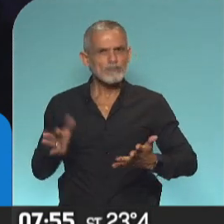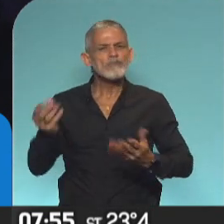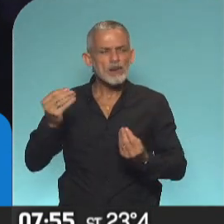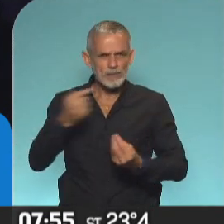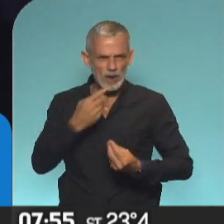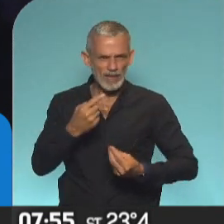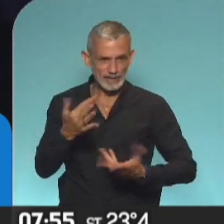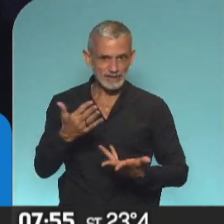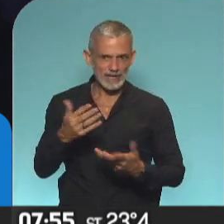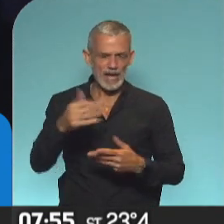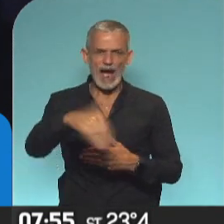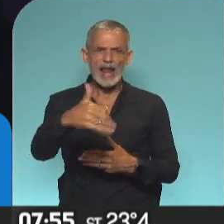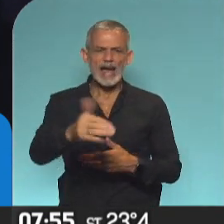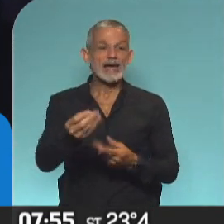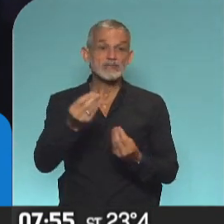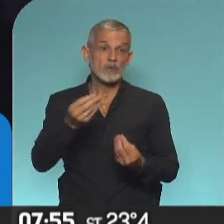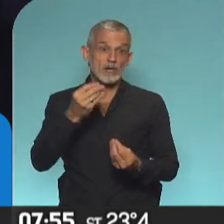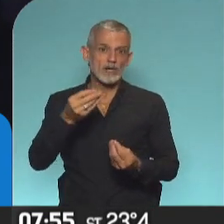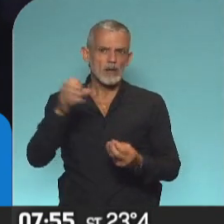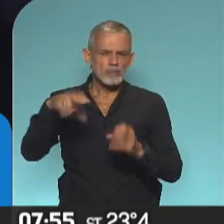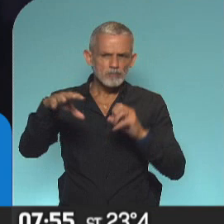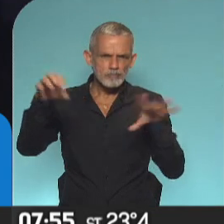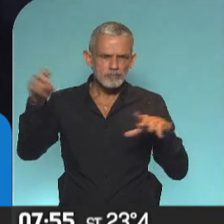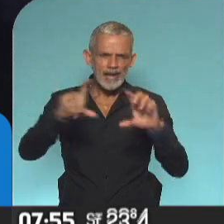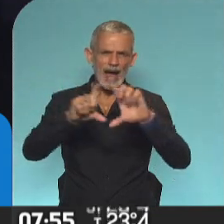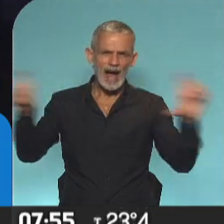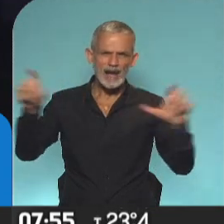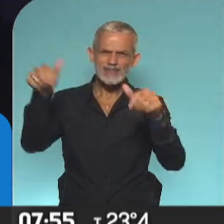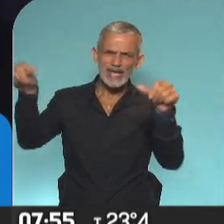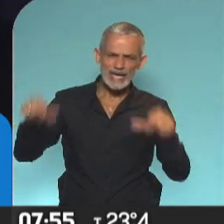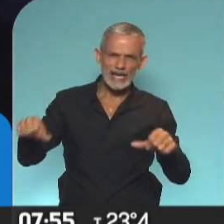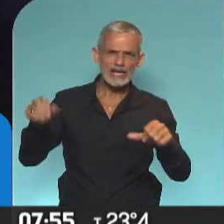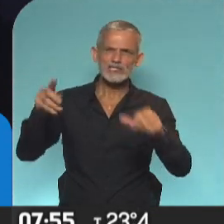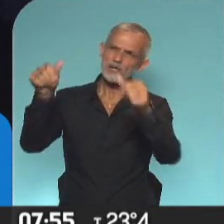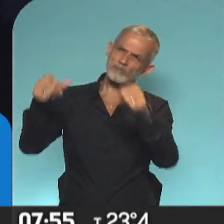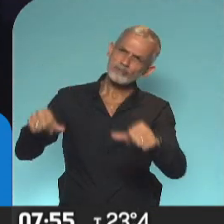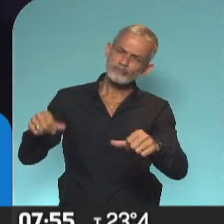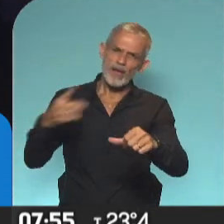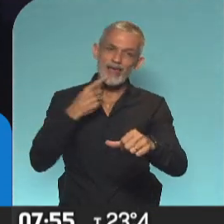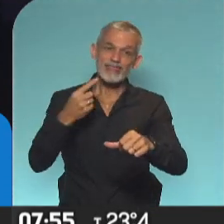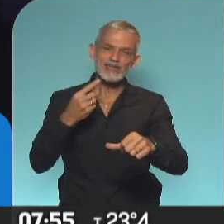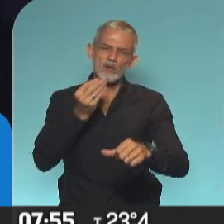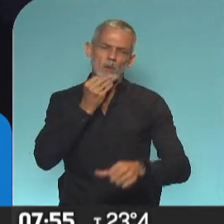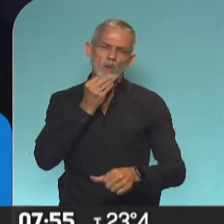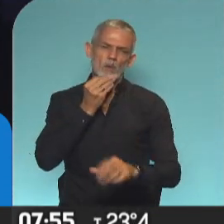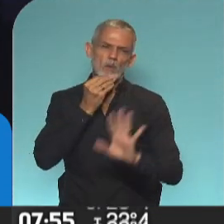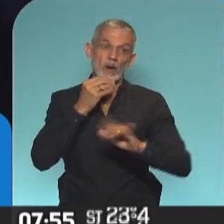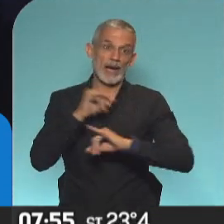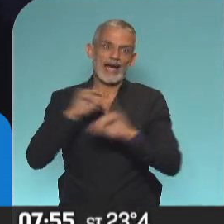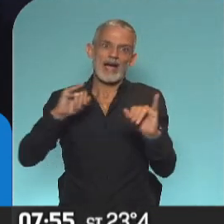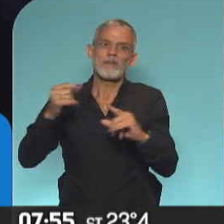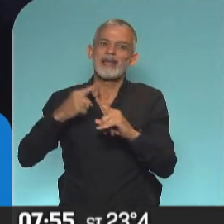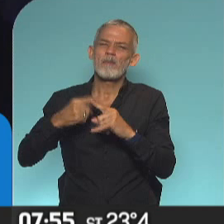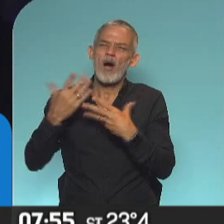decimos que se trasladó a la calle? Bueno, porque aparecieron algunos carteles, algunos afiches que simulaban ser de la campaña por